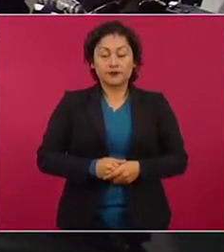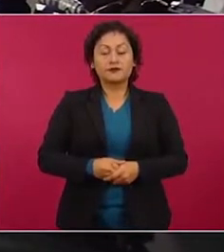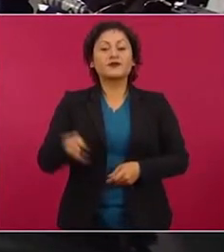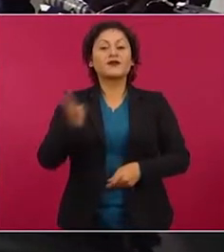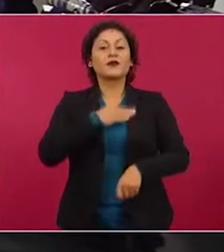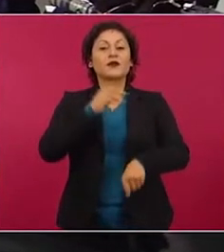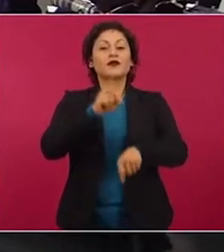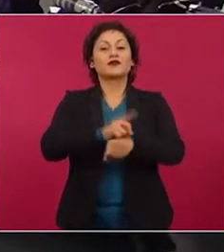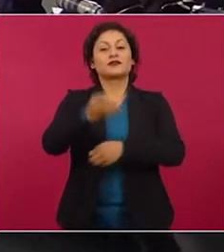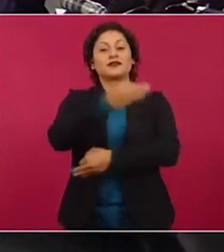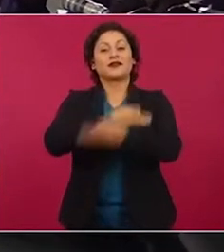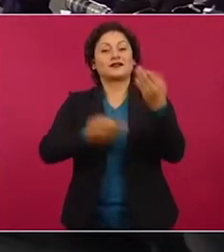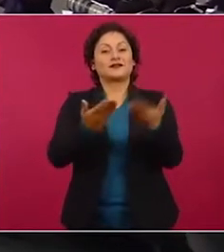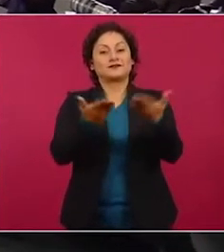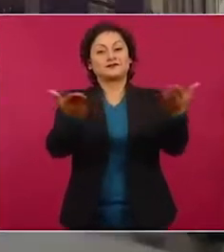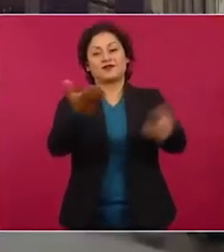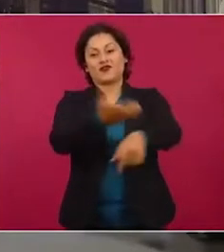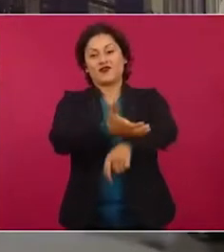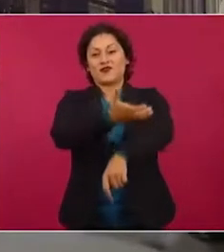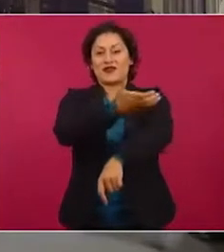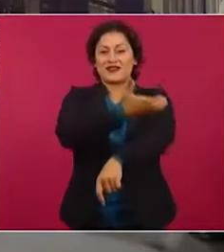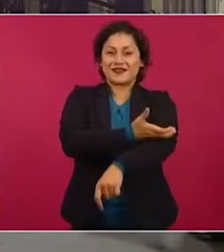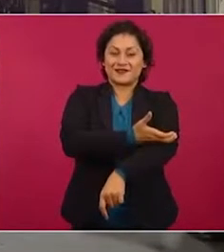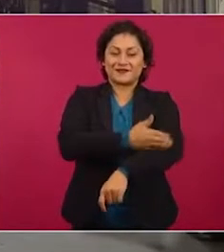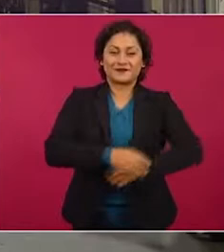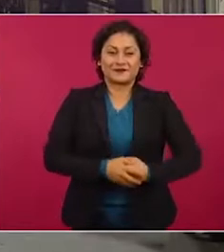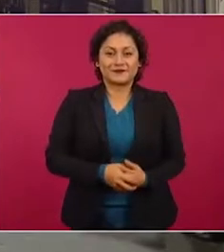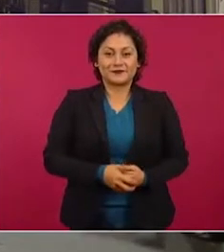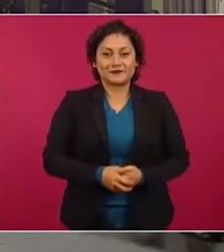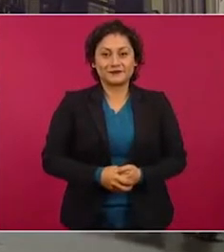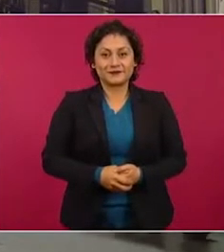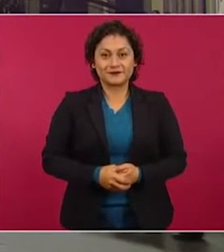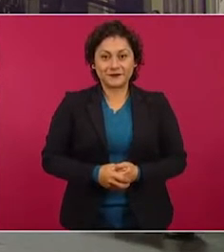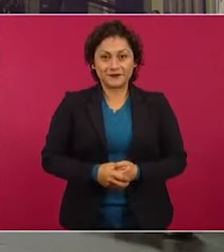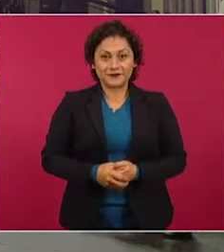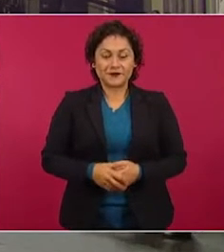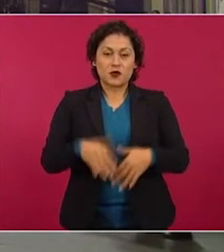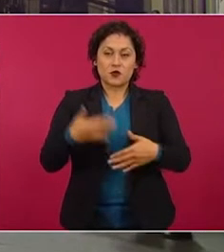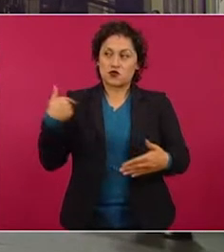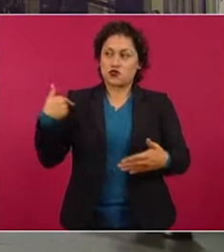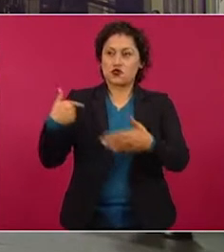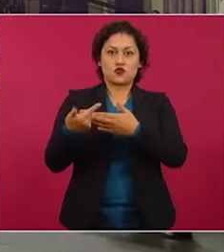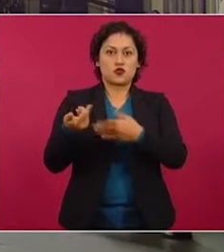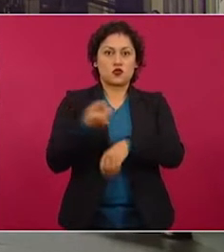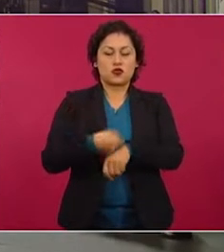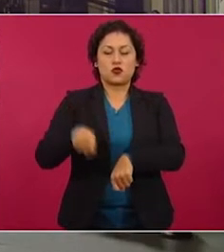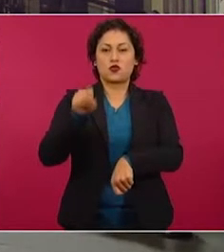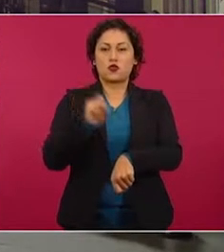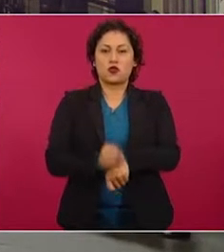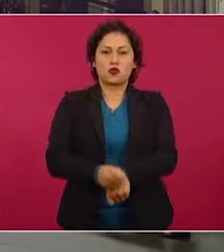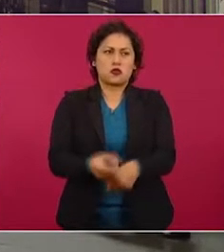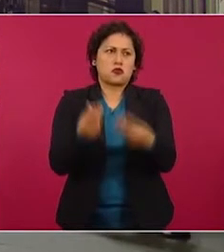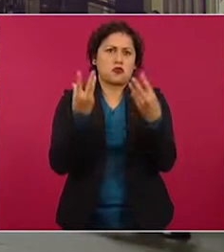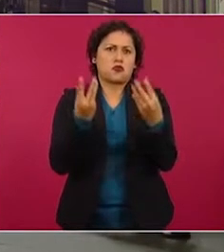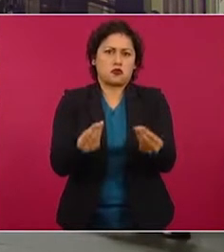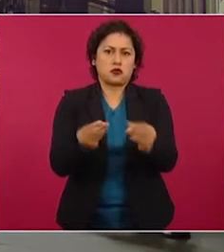Buenos días a todas, a todos, compañeras, compañeros. Estuvo cargada la semana, entonces vamos a empezar, nos vamos